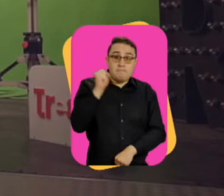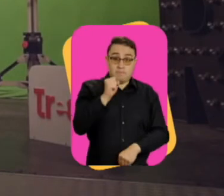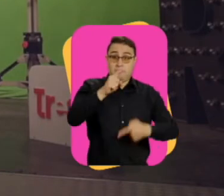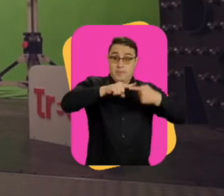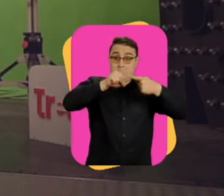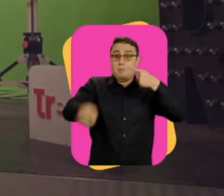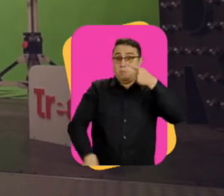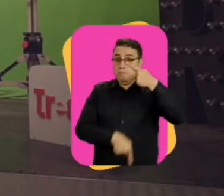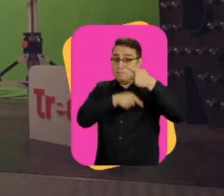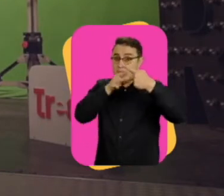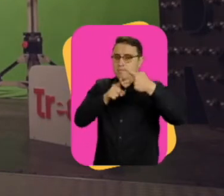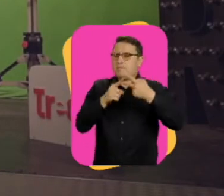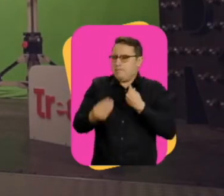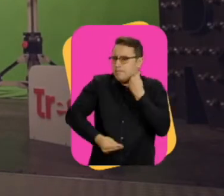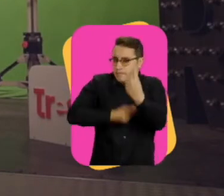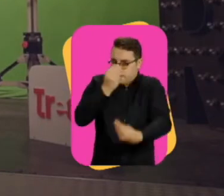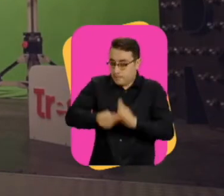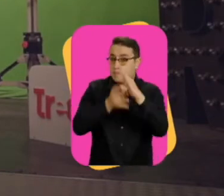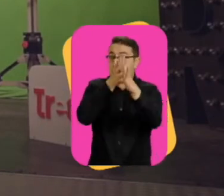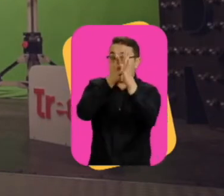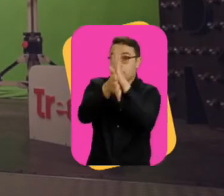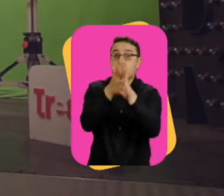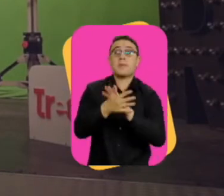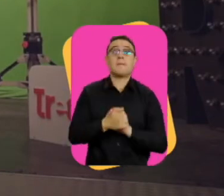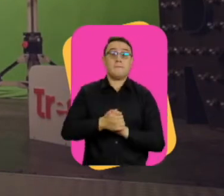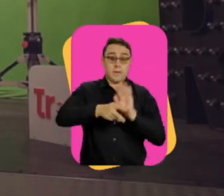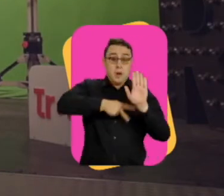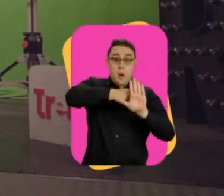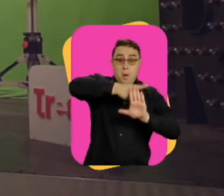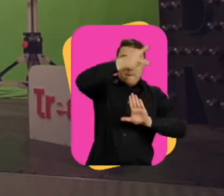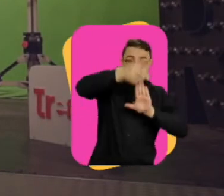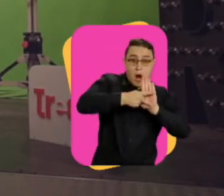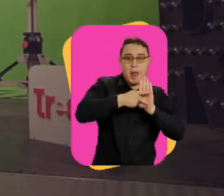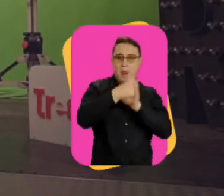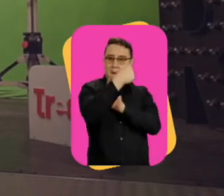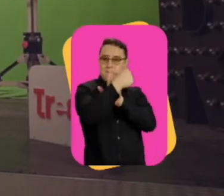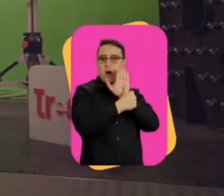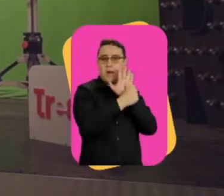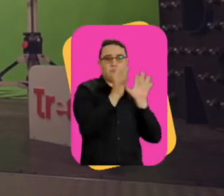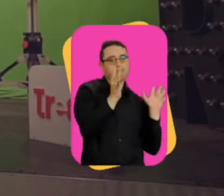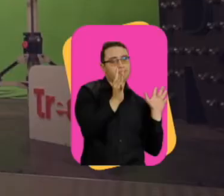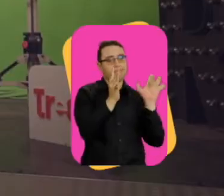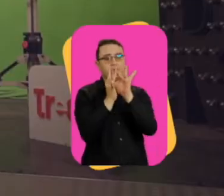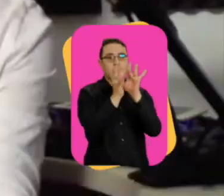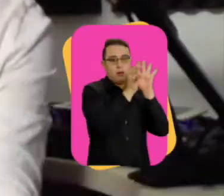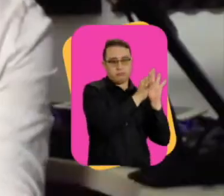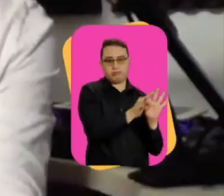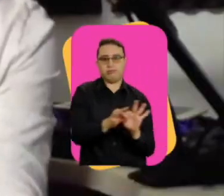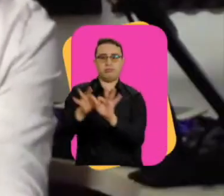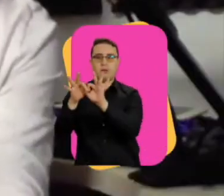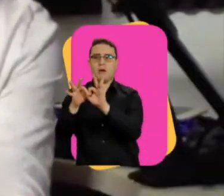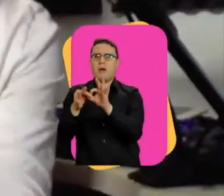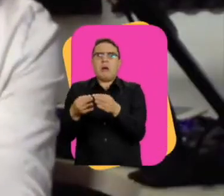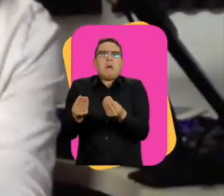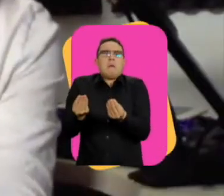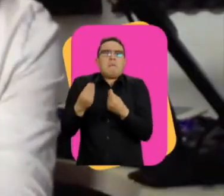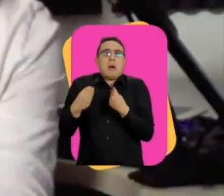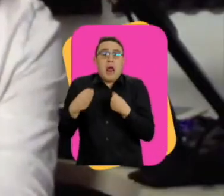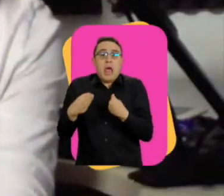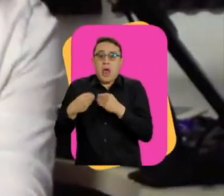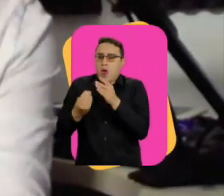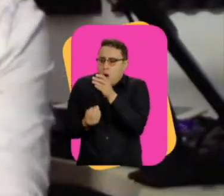Número dos, adaptamos algunos proyectos, algunos programas para que pudiésemos producir sin